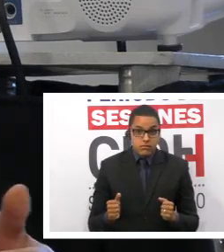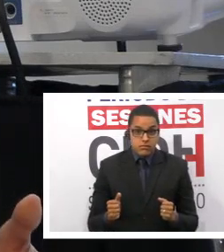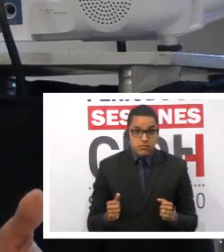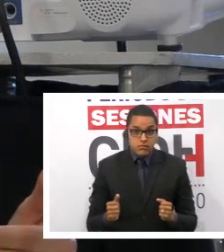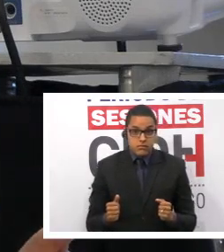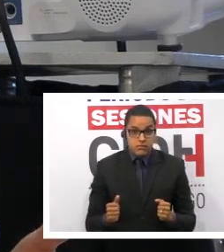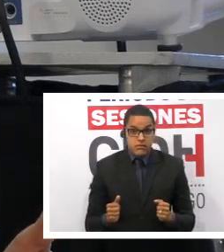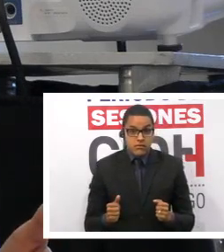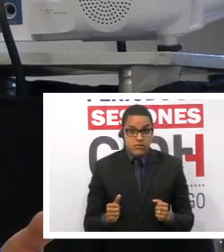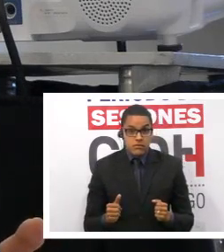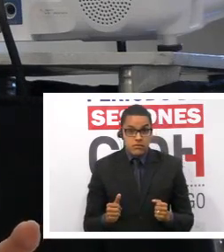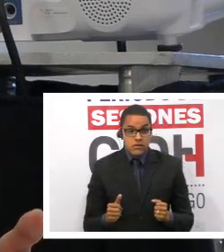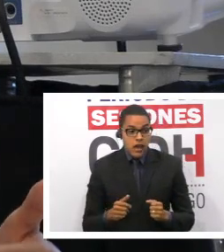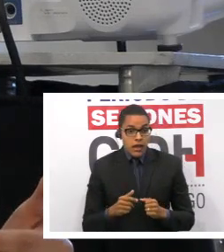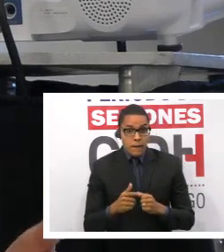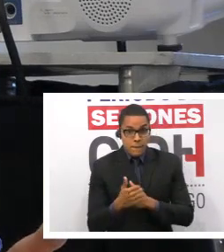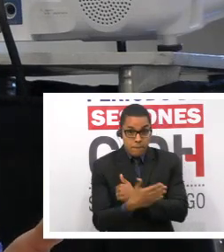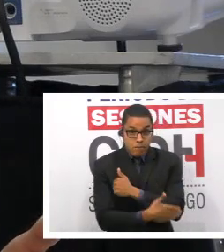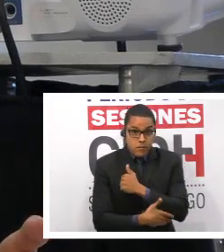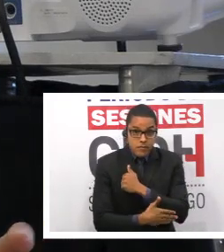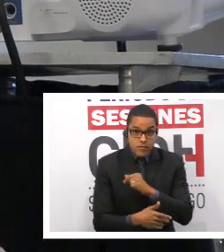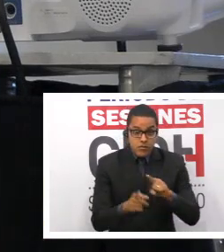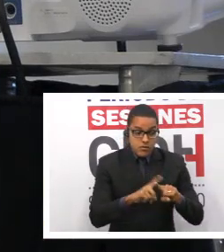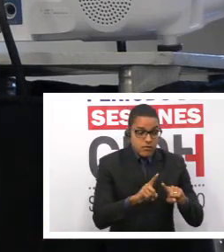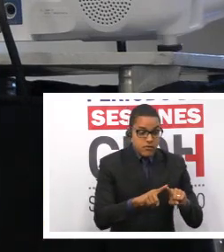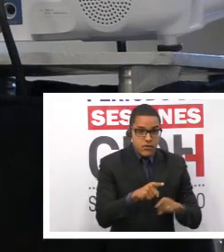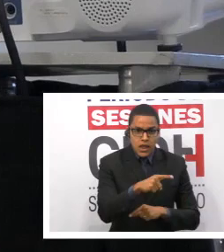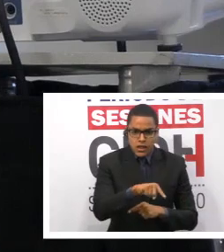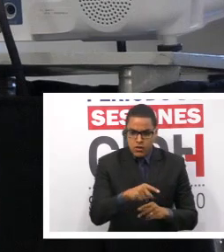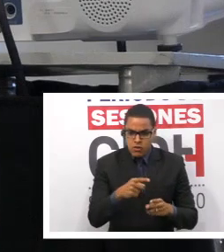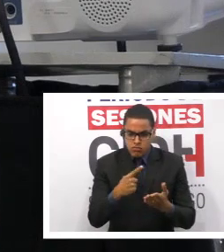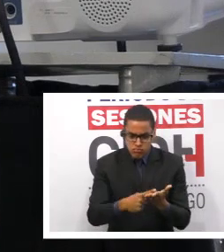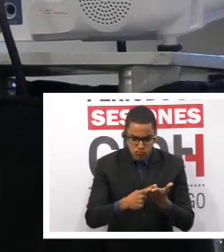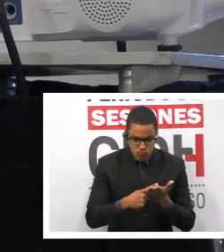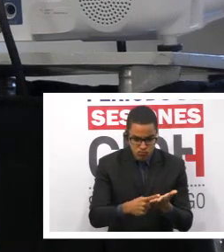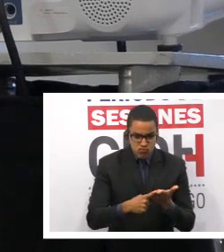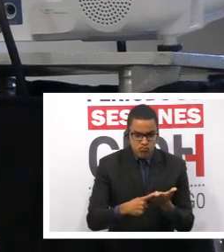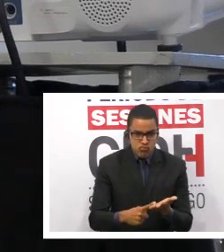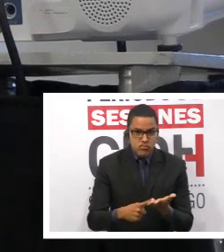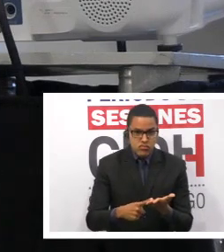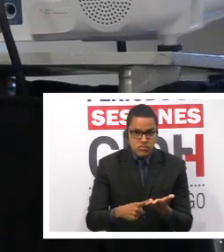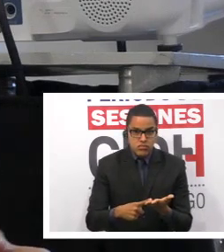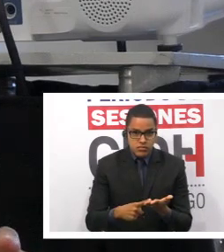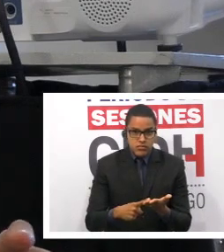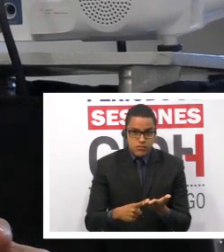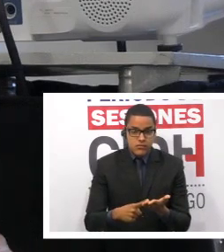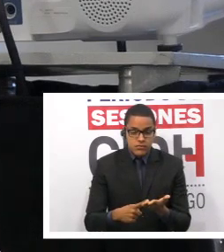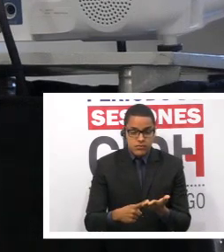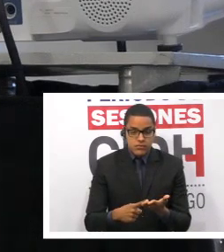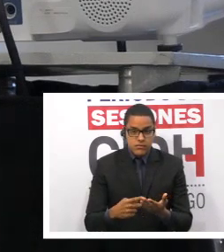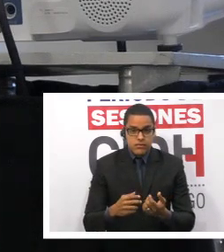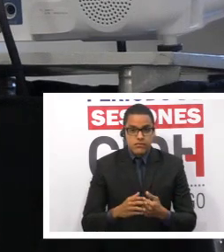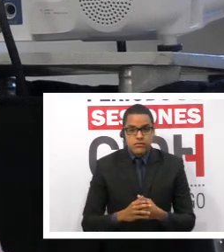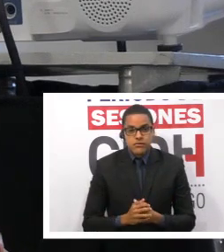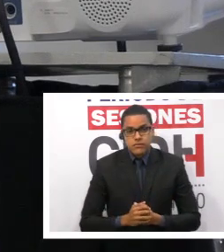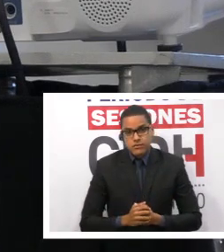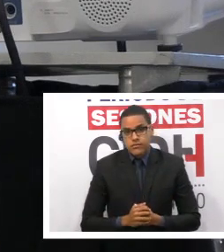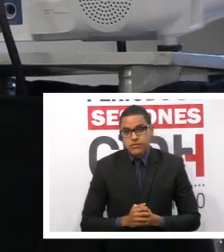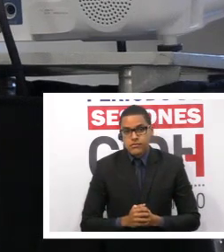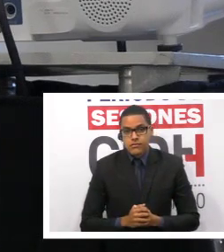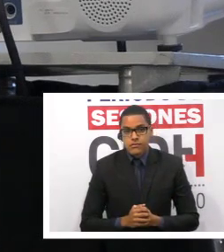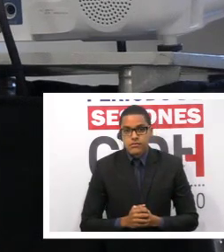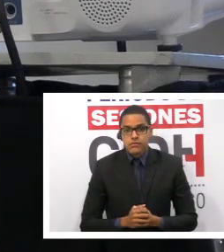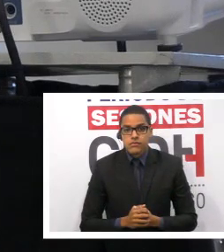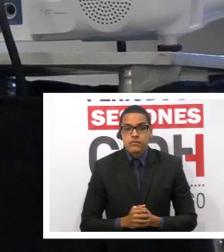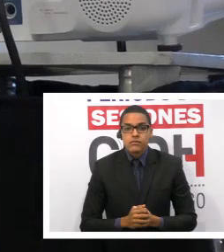están implementando que tienen el compromiso político de cumplir y que están muy relacionados intrínsecamente relacionados con